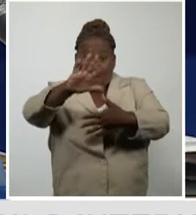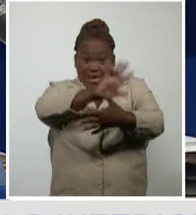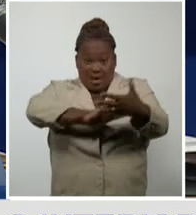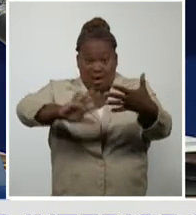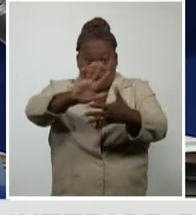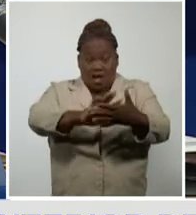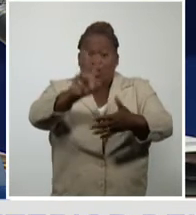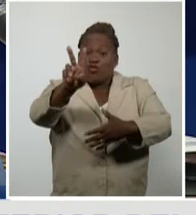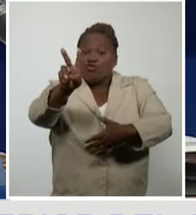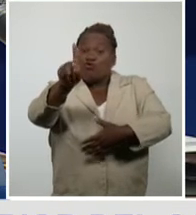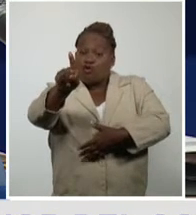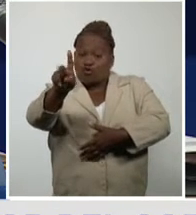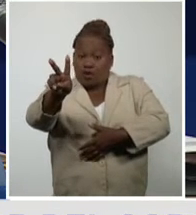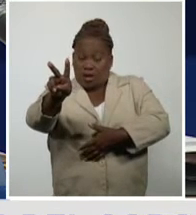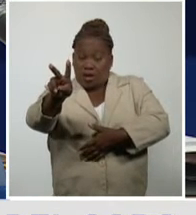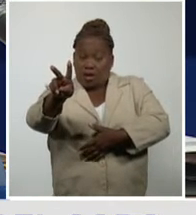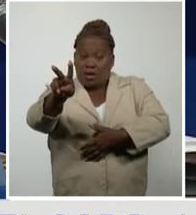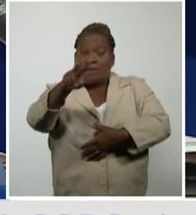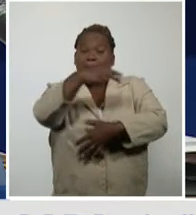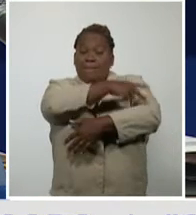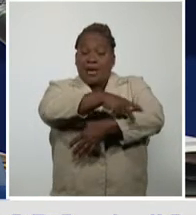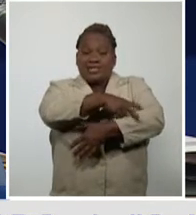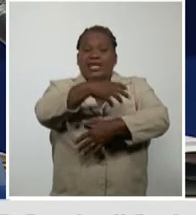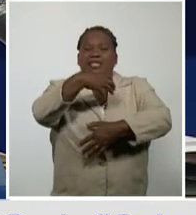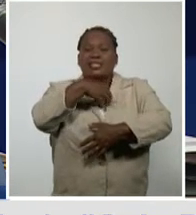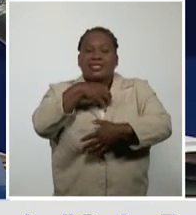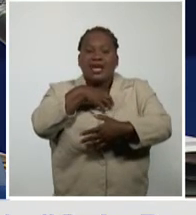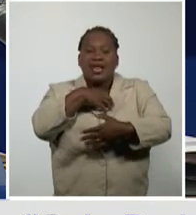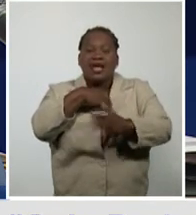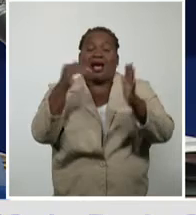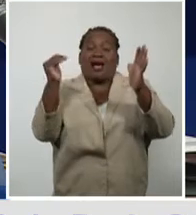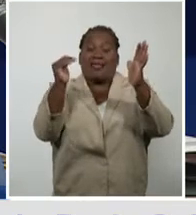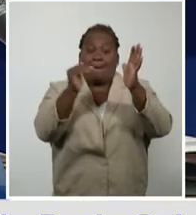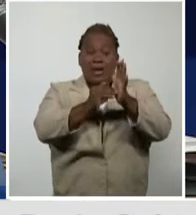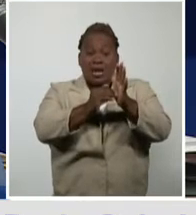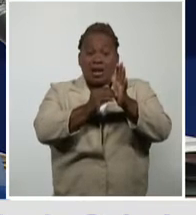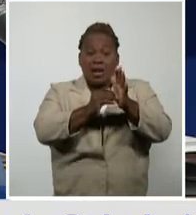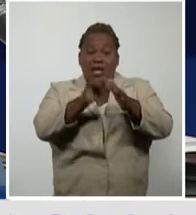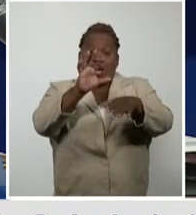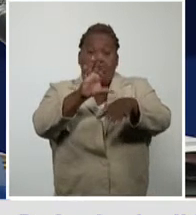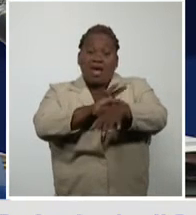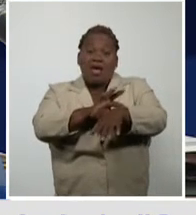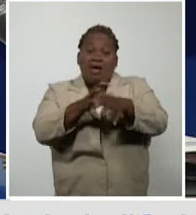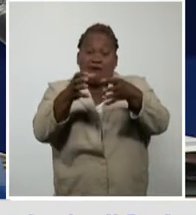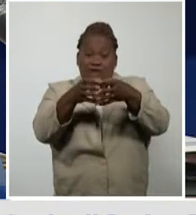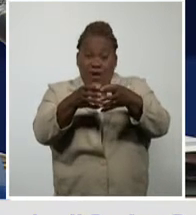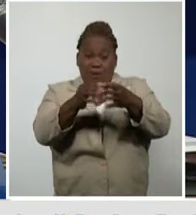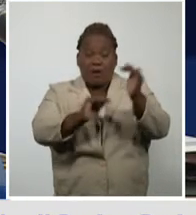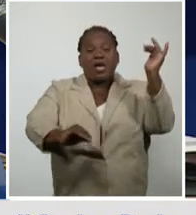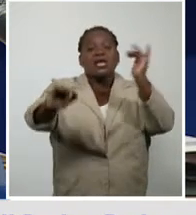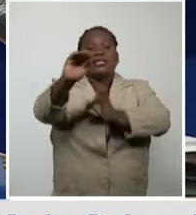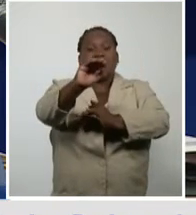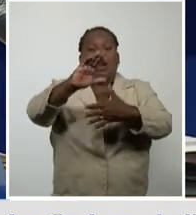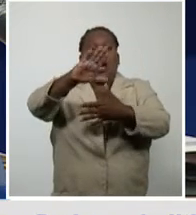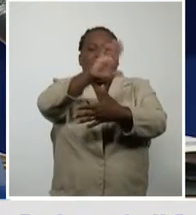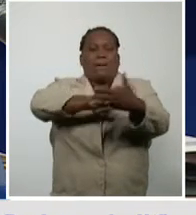con 12 países que tenían una tasa de letalidad por encima de la tasa de las Américas, o sea,